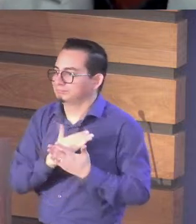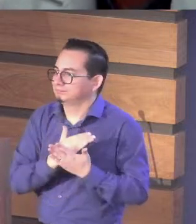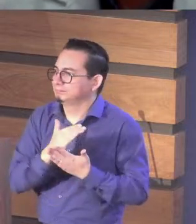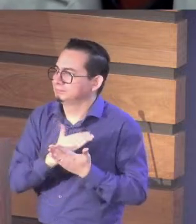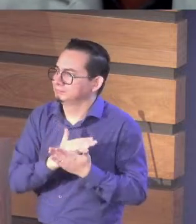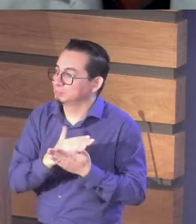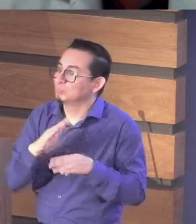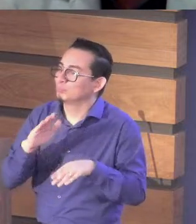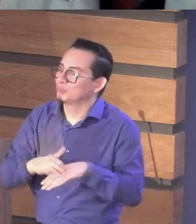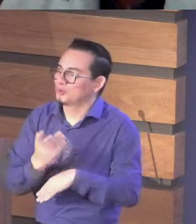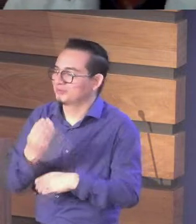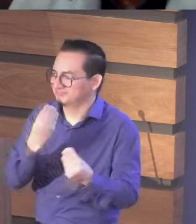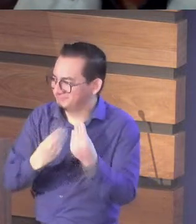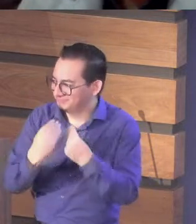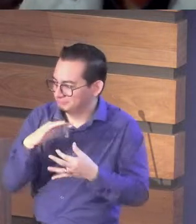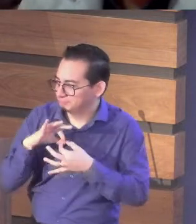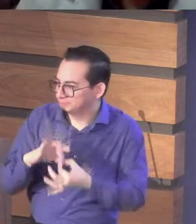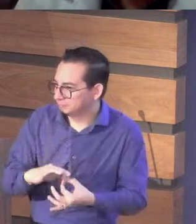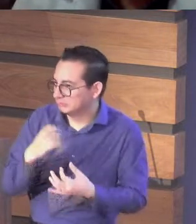Siguiente.